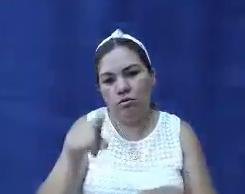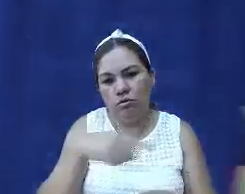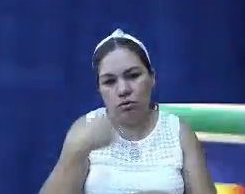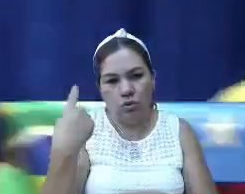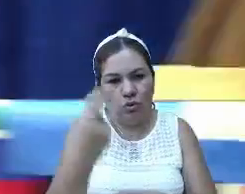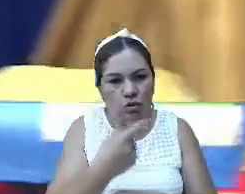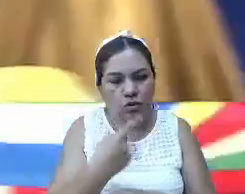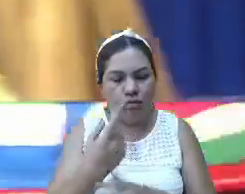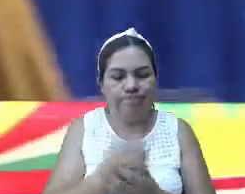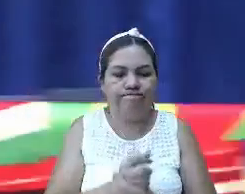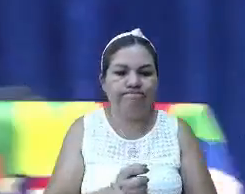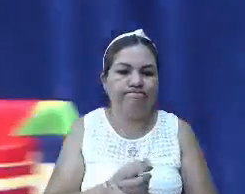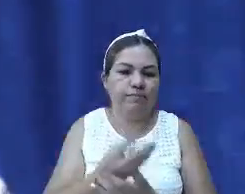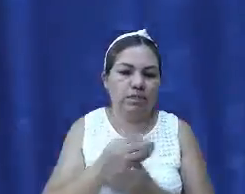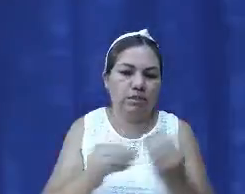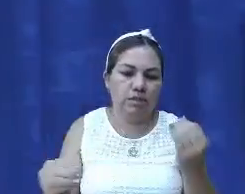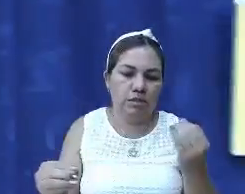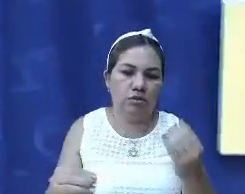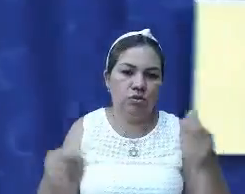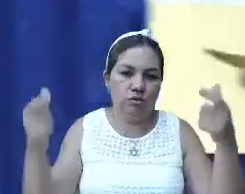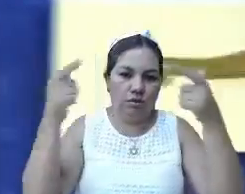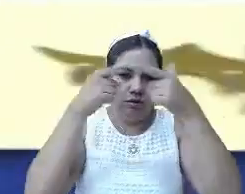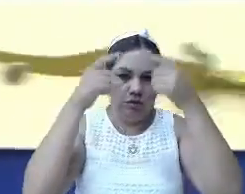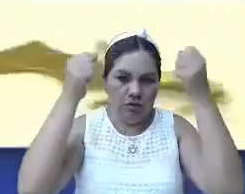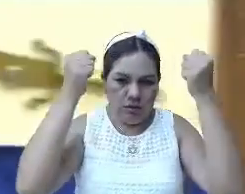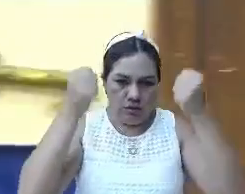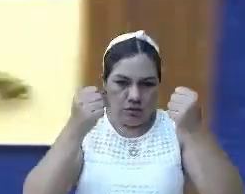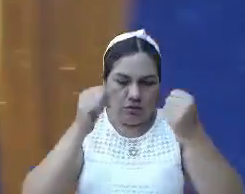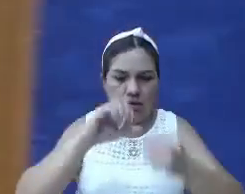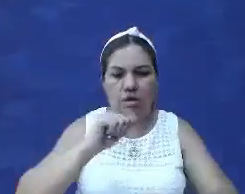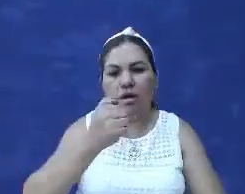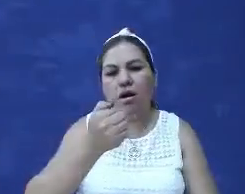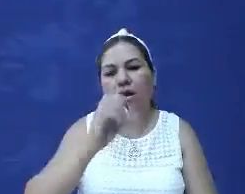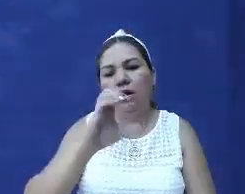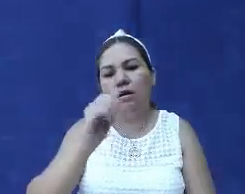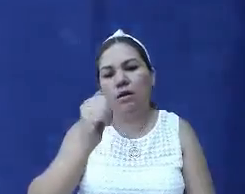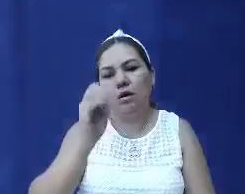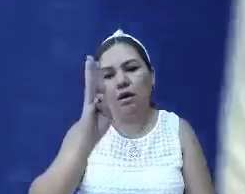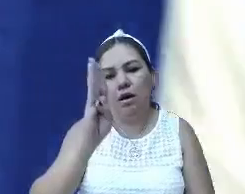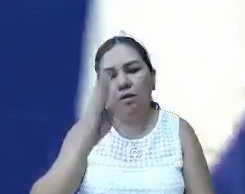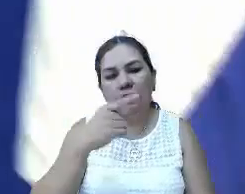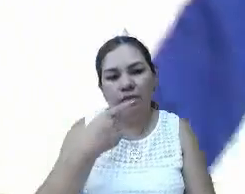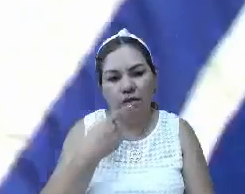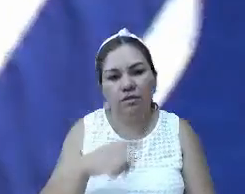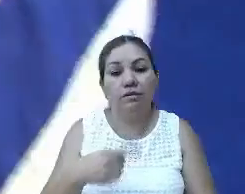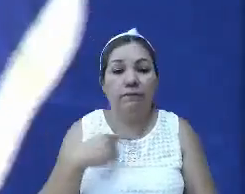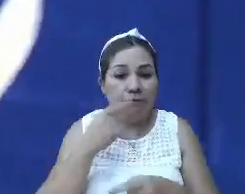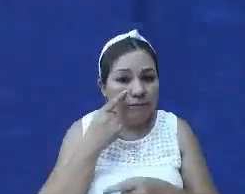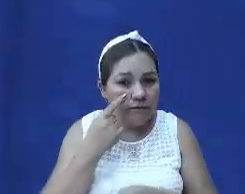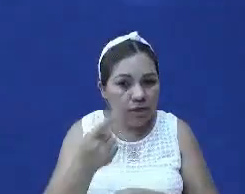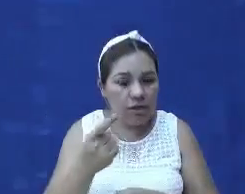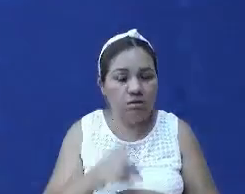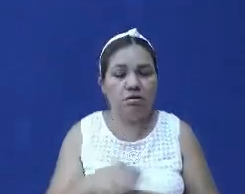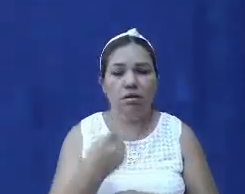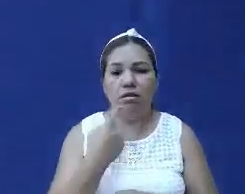Y sale el rey Acab y dice ahí: ¿Te diste cuenta que nada bueno profetiza a este hombre? Nos dijo que nos vamos a